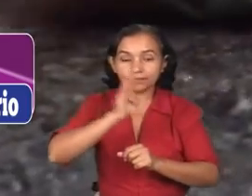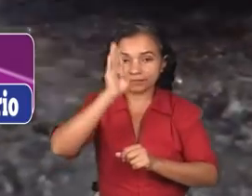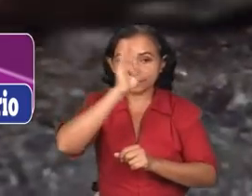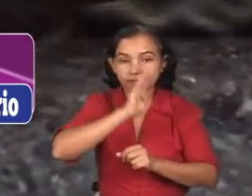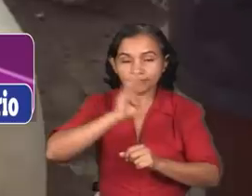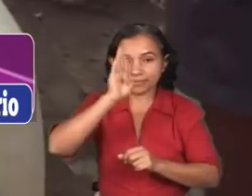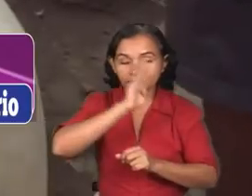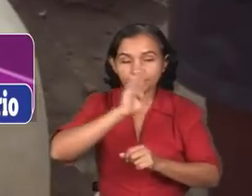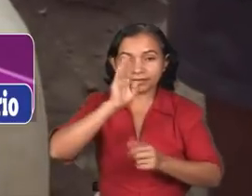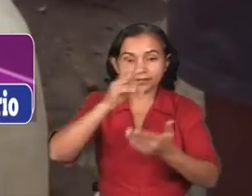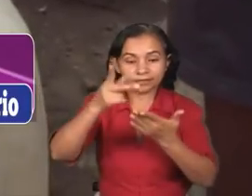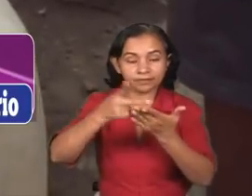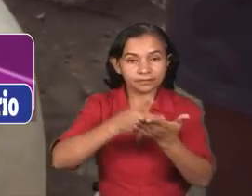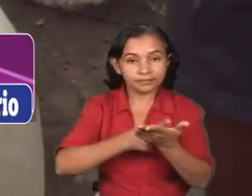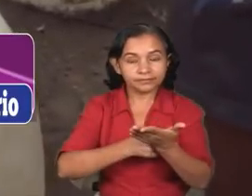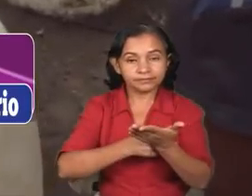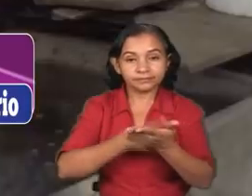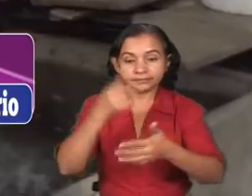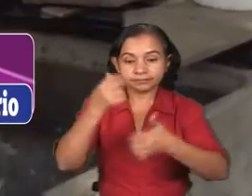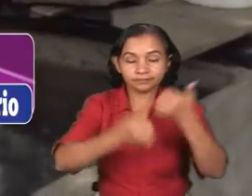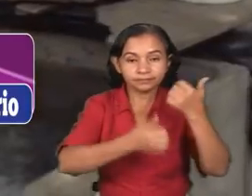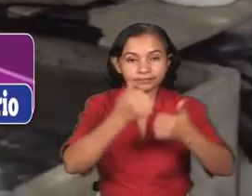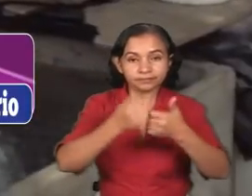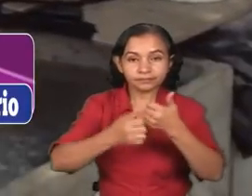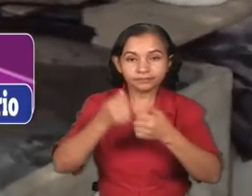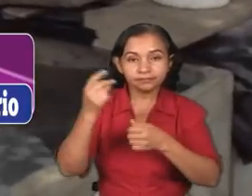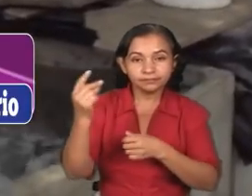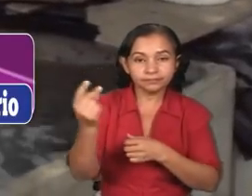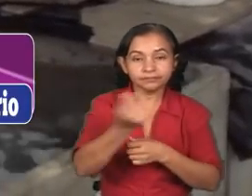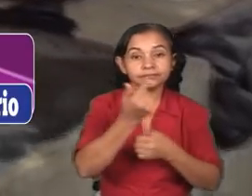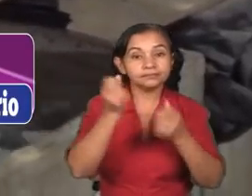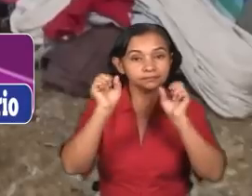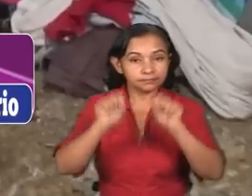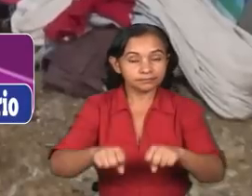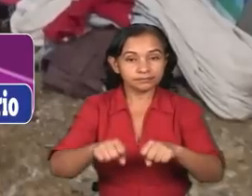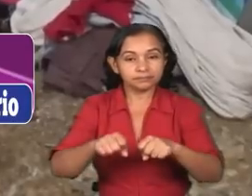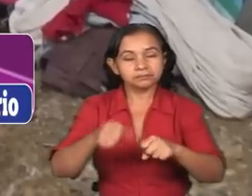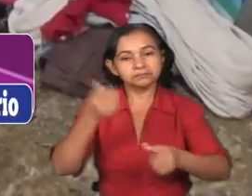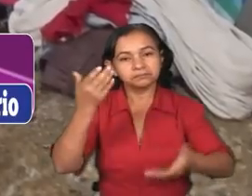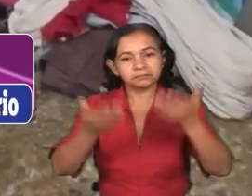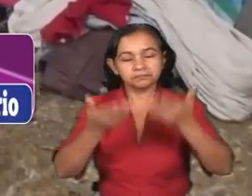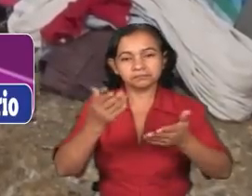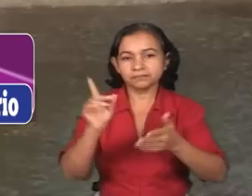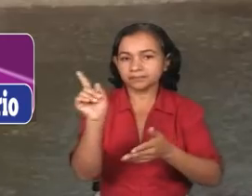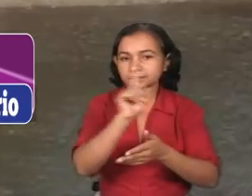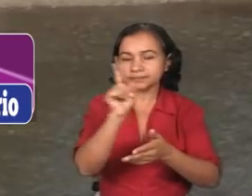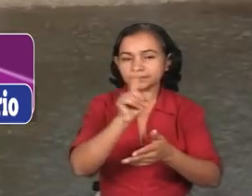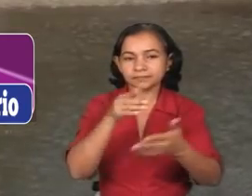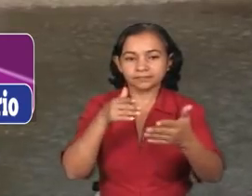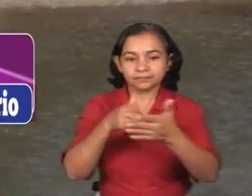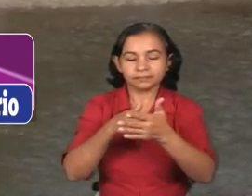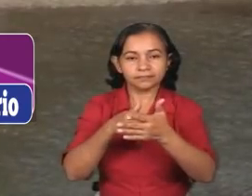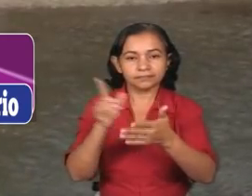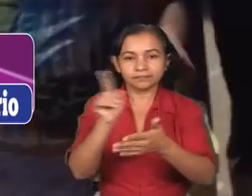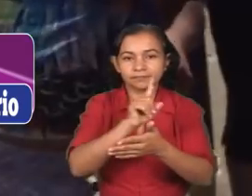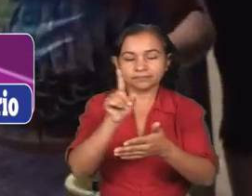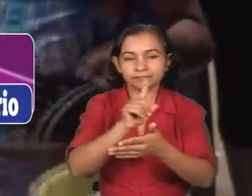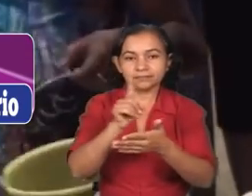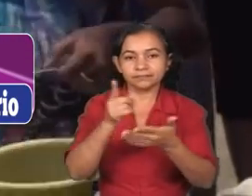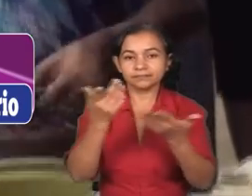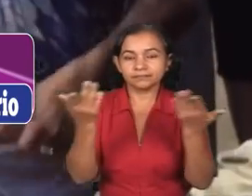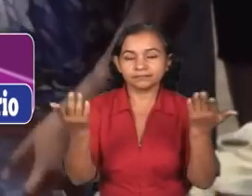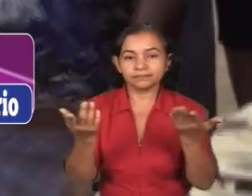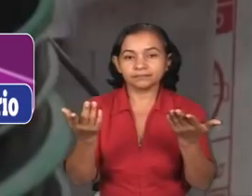que su problema se solucione lo más pronto posible, posiblemente ya no vamos a tener mayor retraso, ¿no?